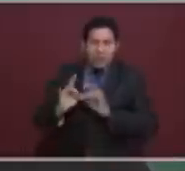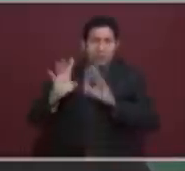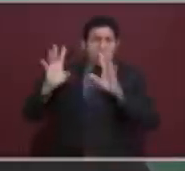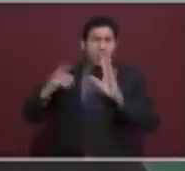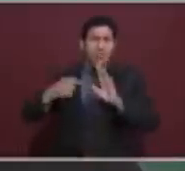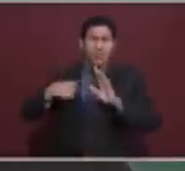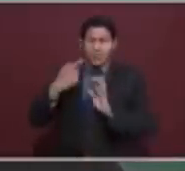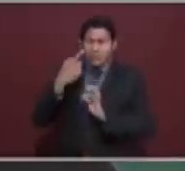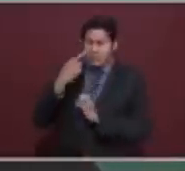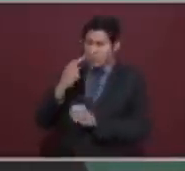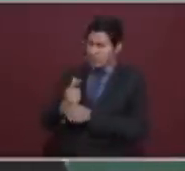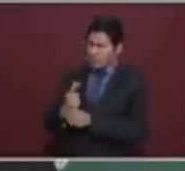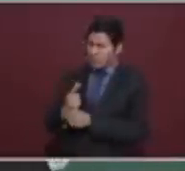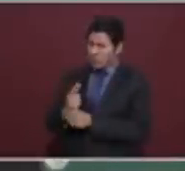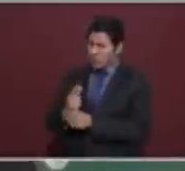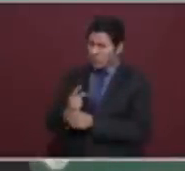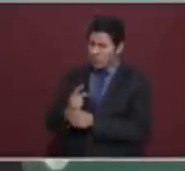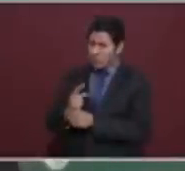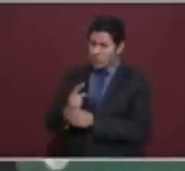la entrega